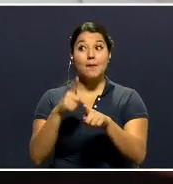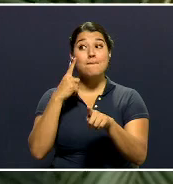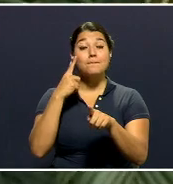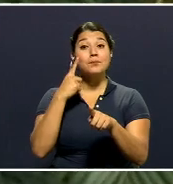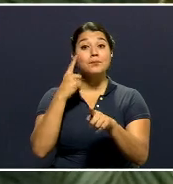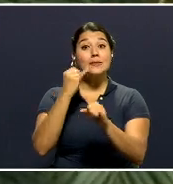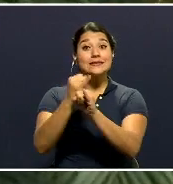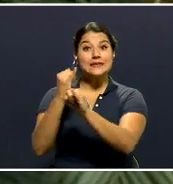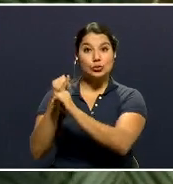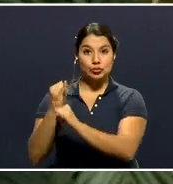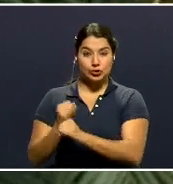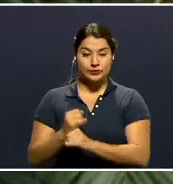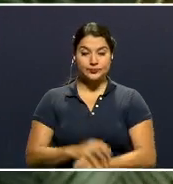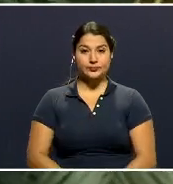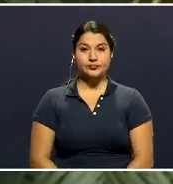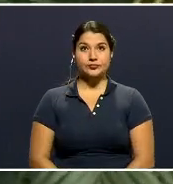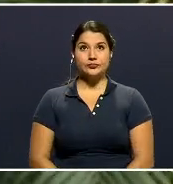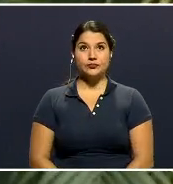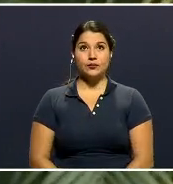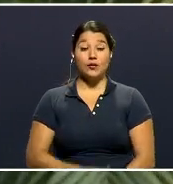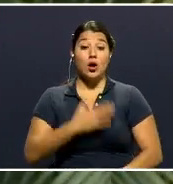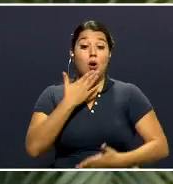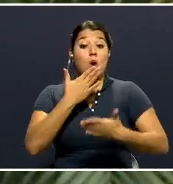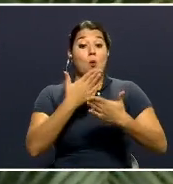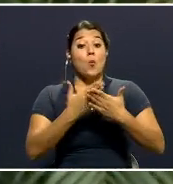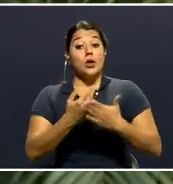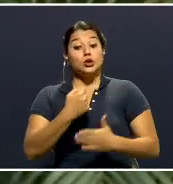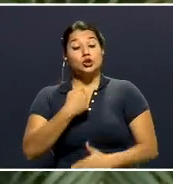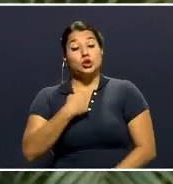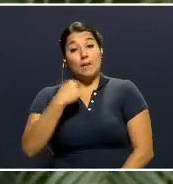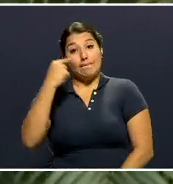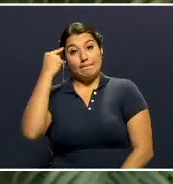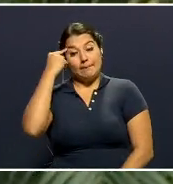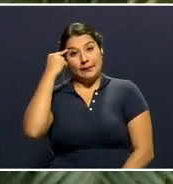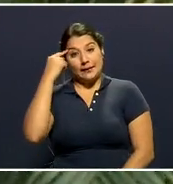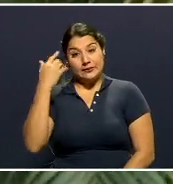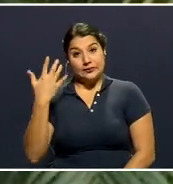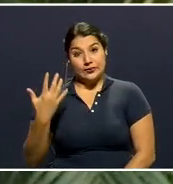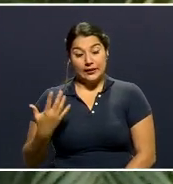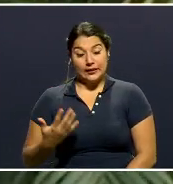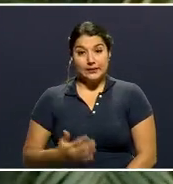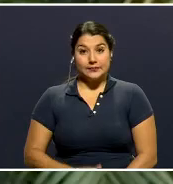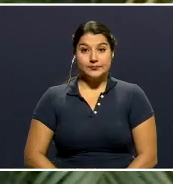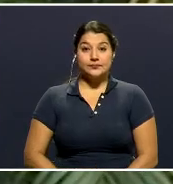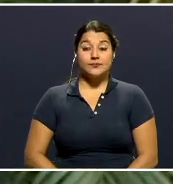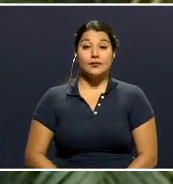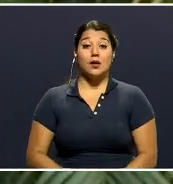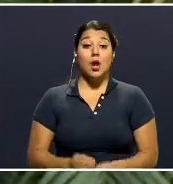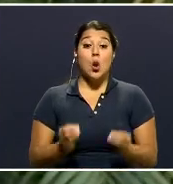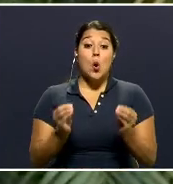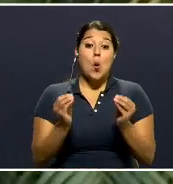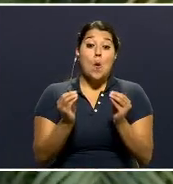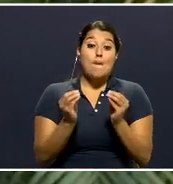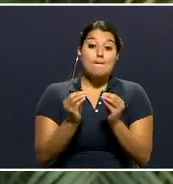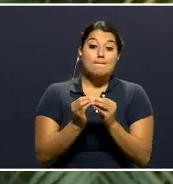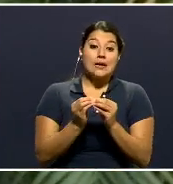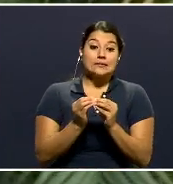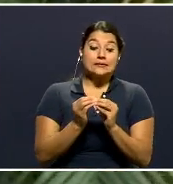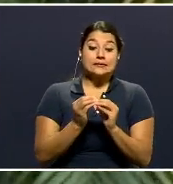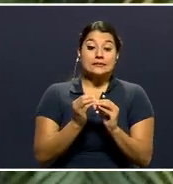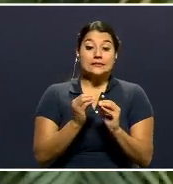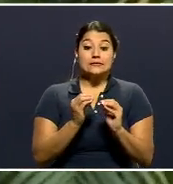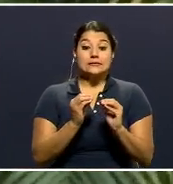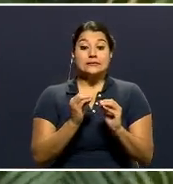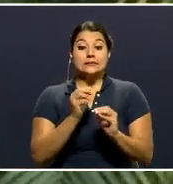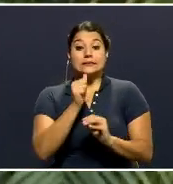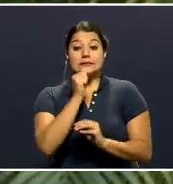institucional. Bueno, yo creo que lo más sensato, que lo